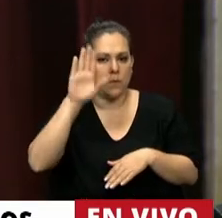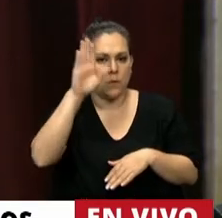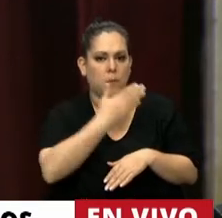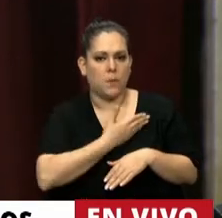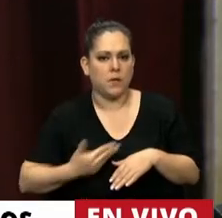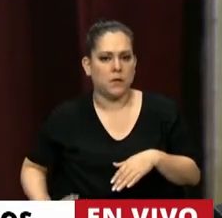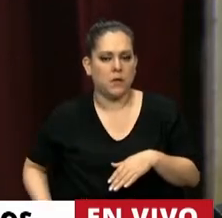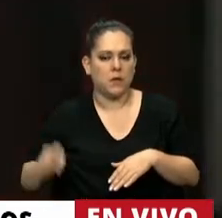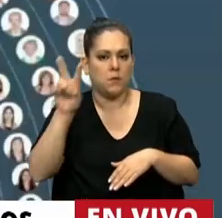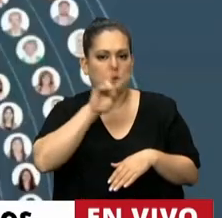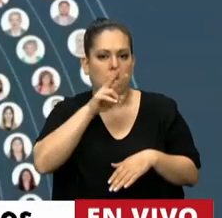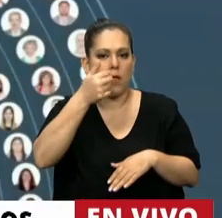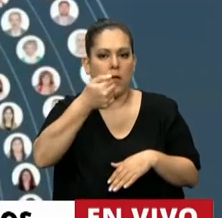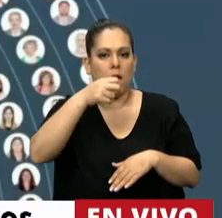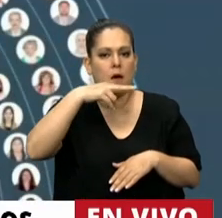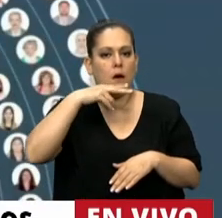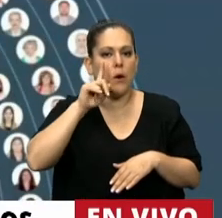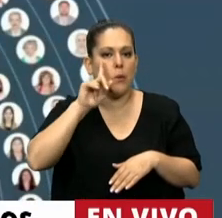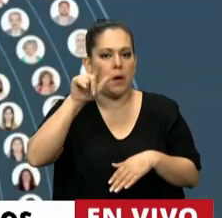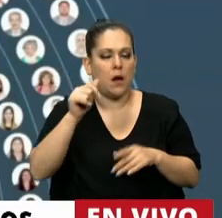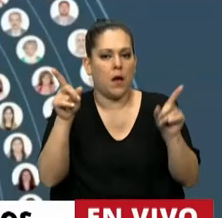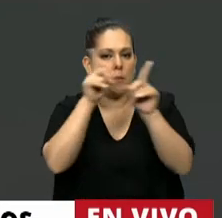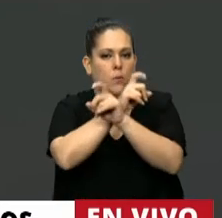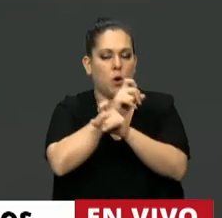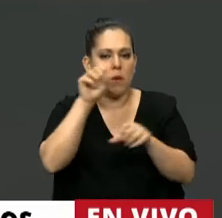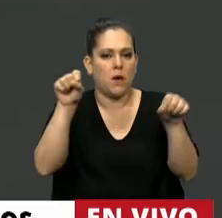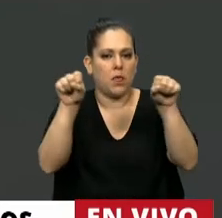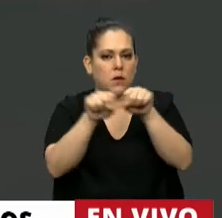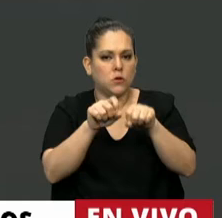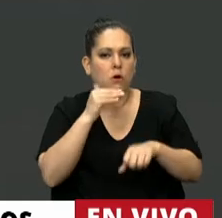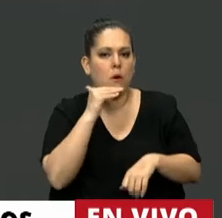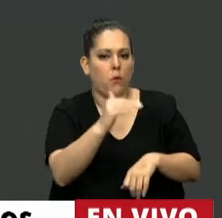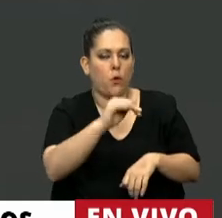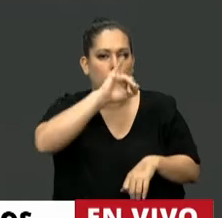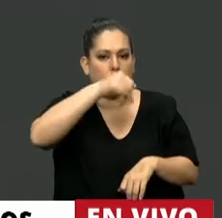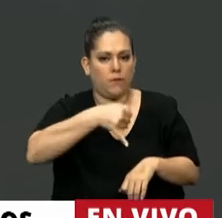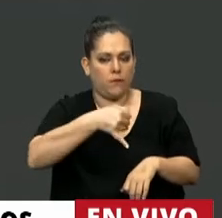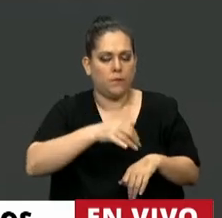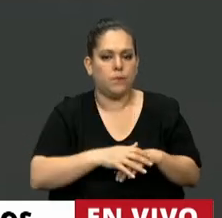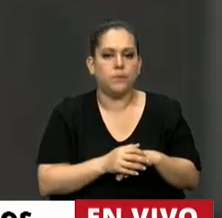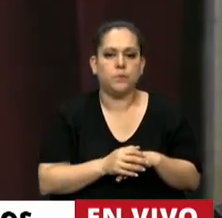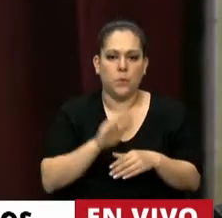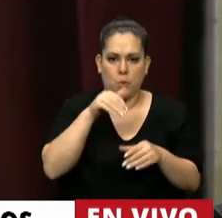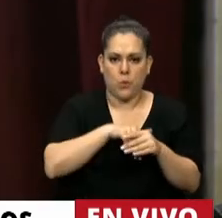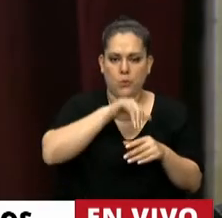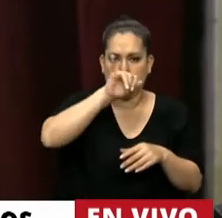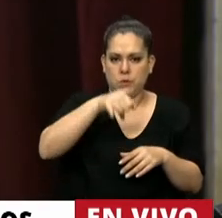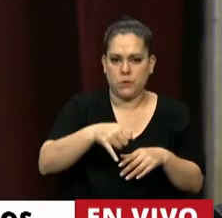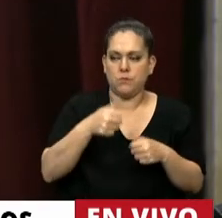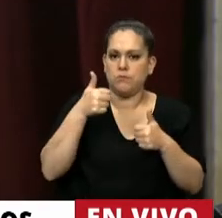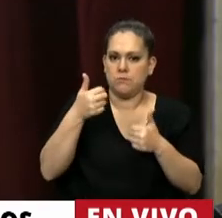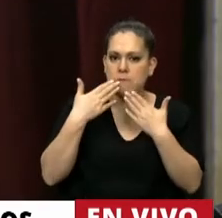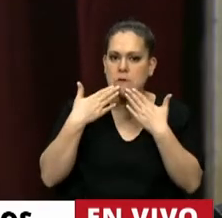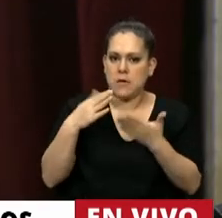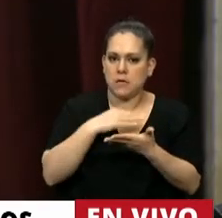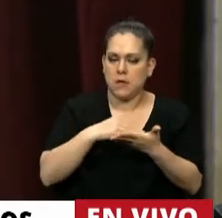Presidente, la diputada Ávila habla. Tenía un problema de conexión, pero mi voto es afirmativo. Gracias, diputada. Voto afirmativo